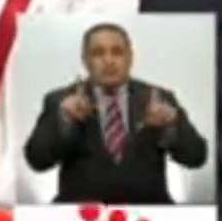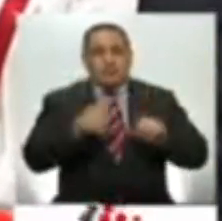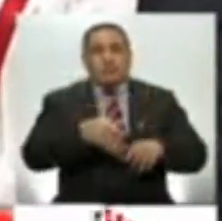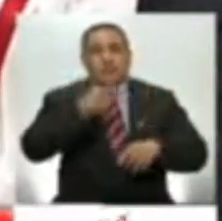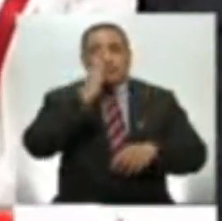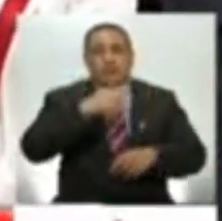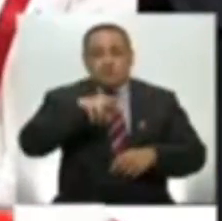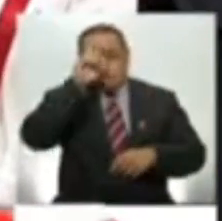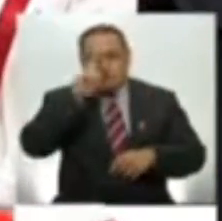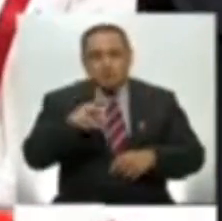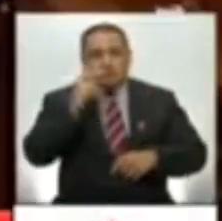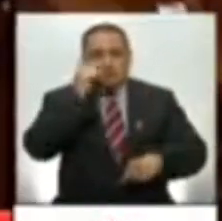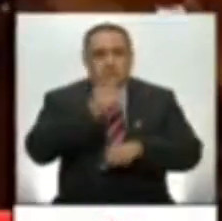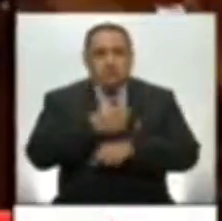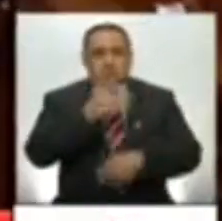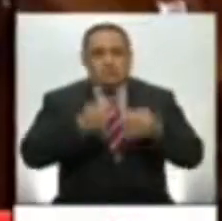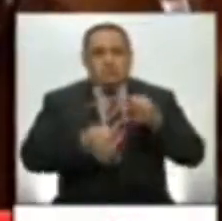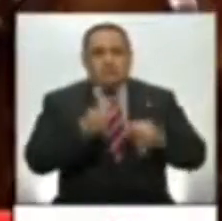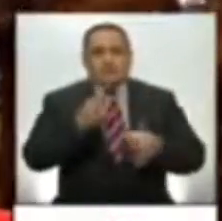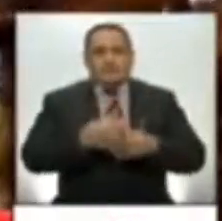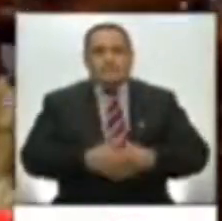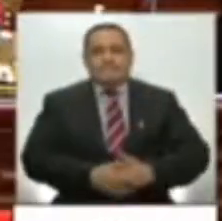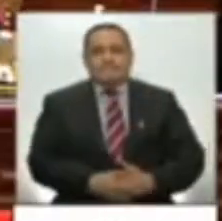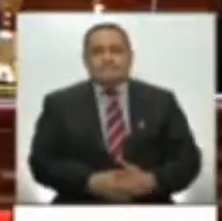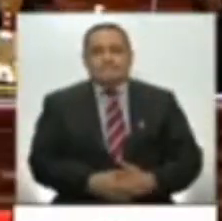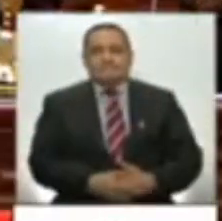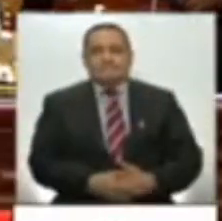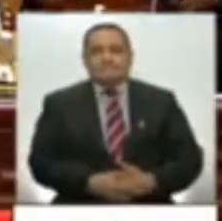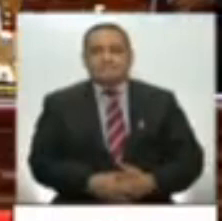él y la nación se lo demanden.